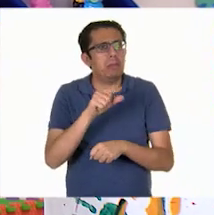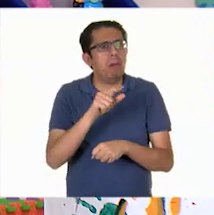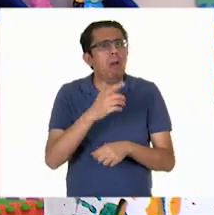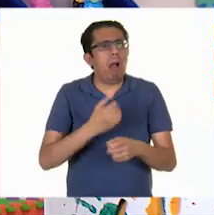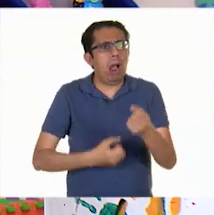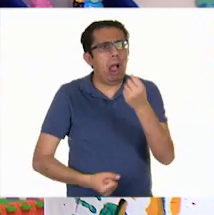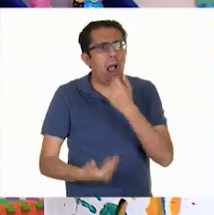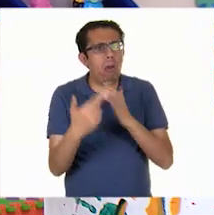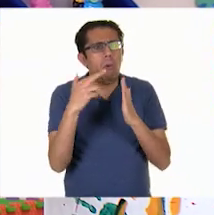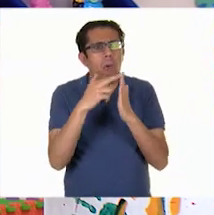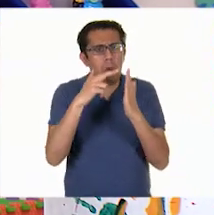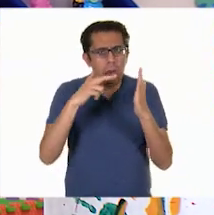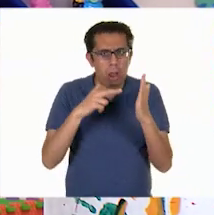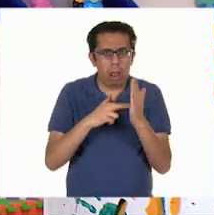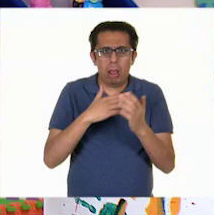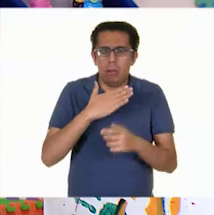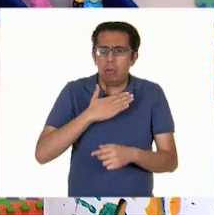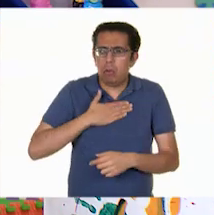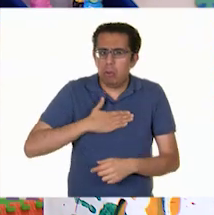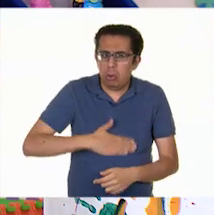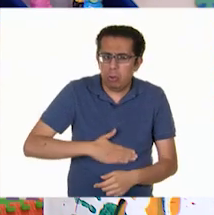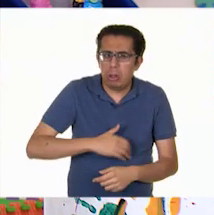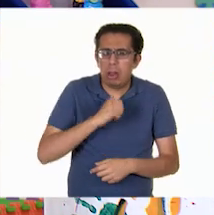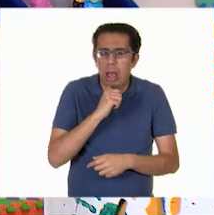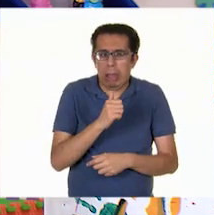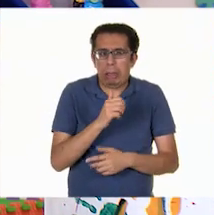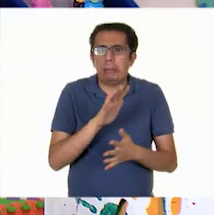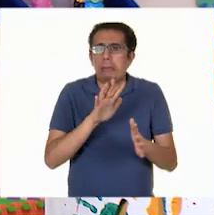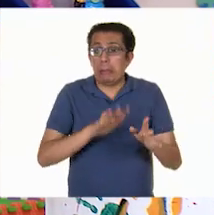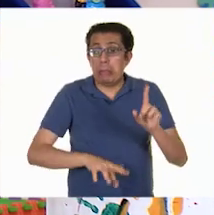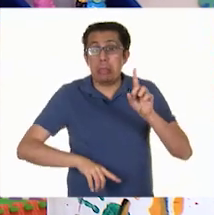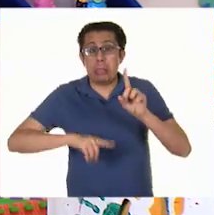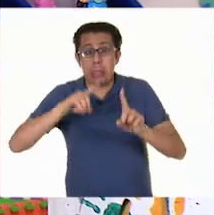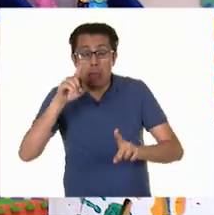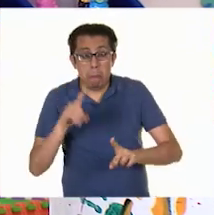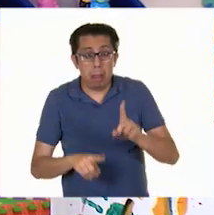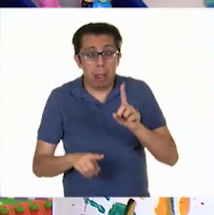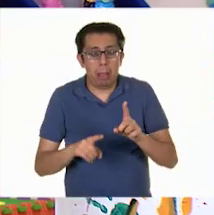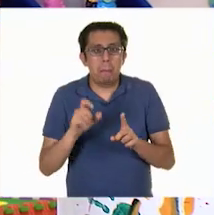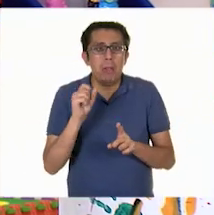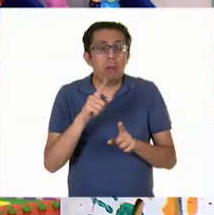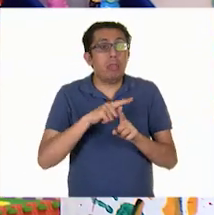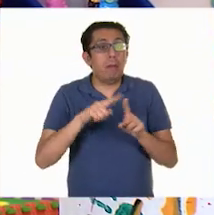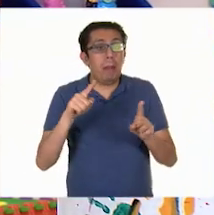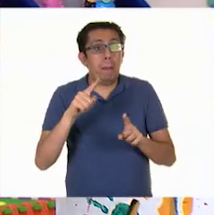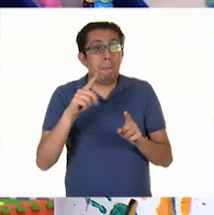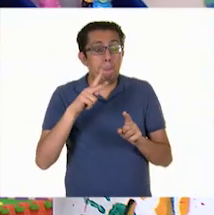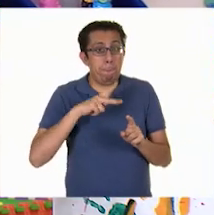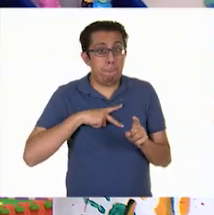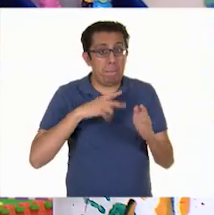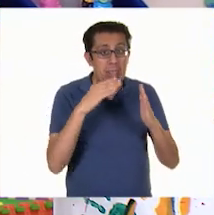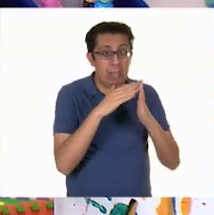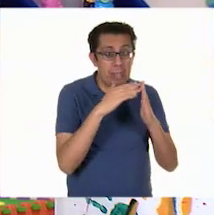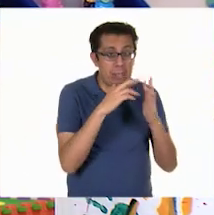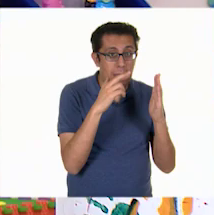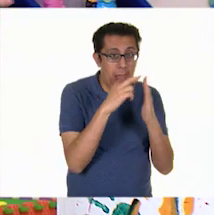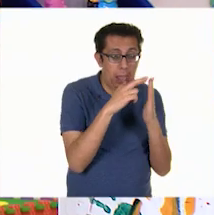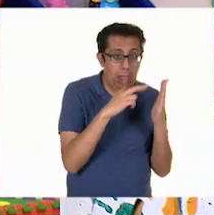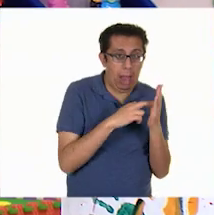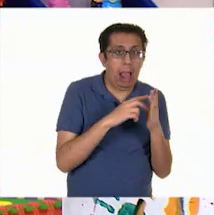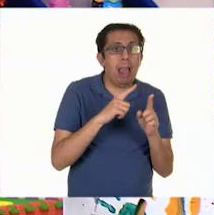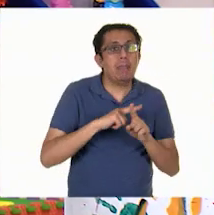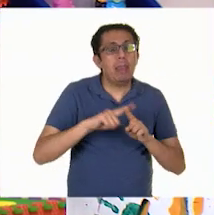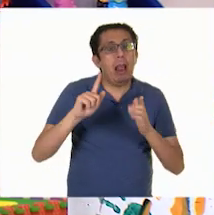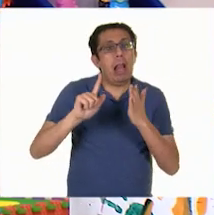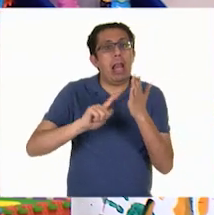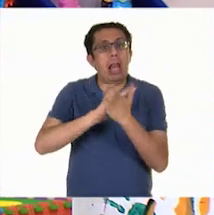injustas cuando las analizamos, ¿no creen? Por otra parte, no es lo mismo las reglas de mi casa que las leyes que son para todo el